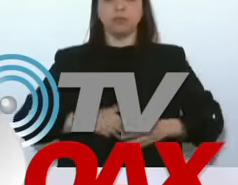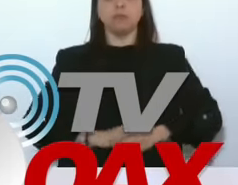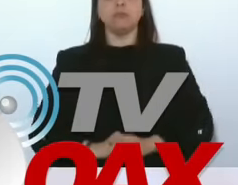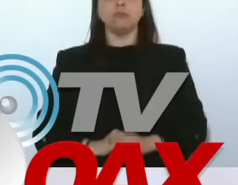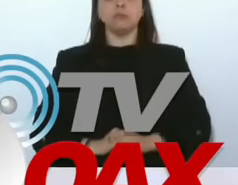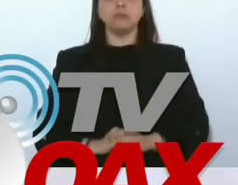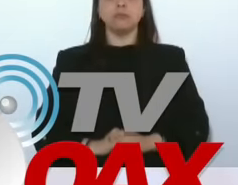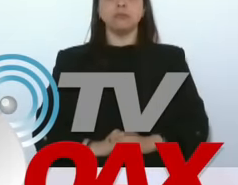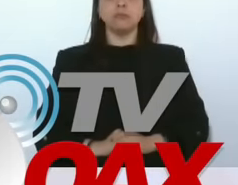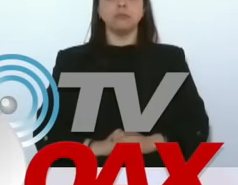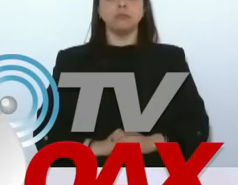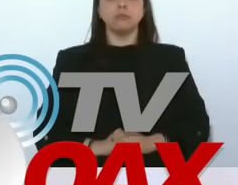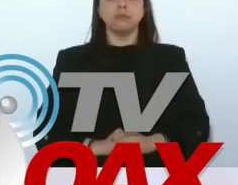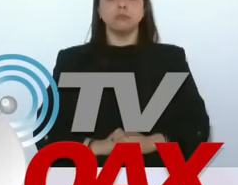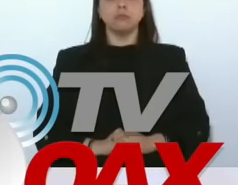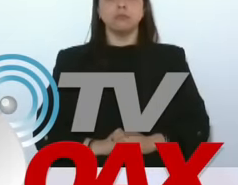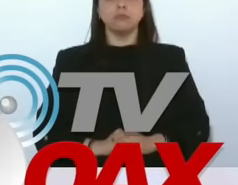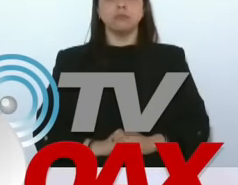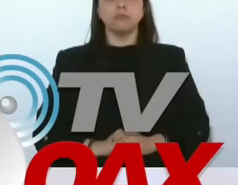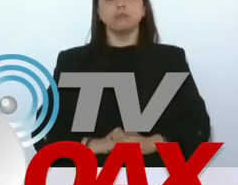que aunque sean caras